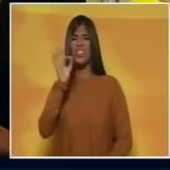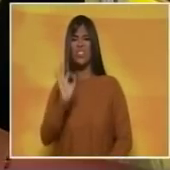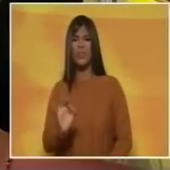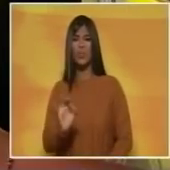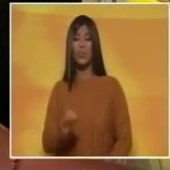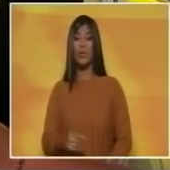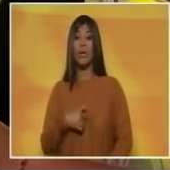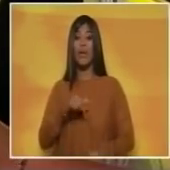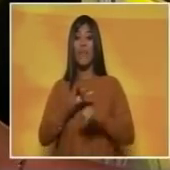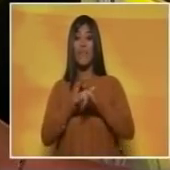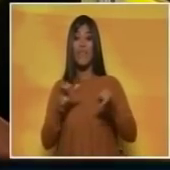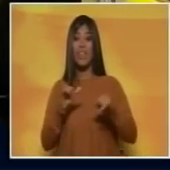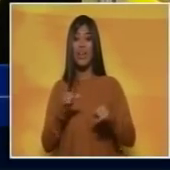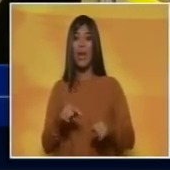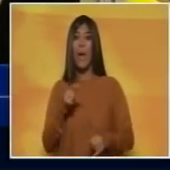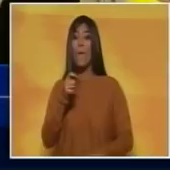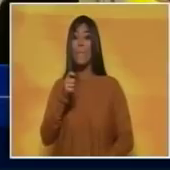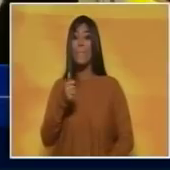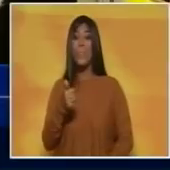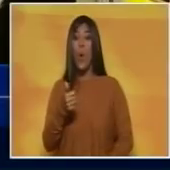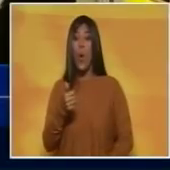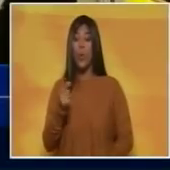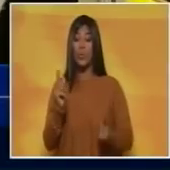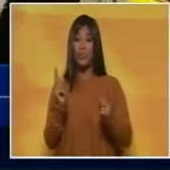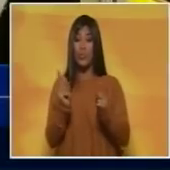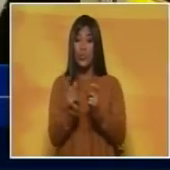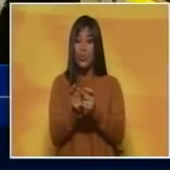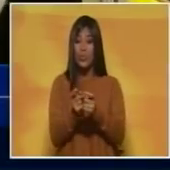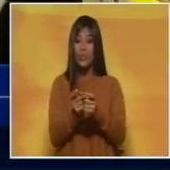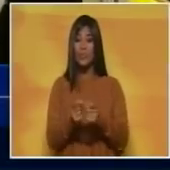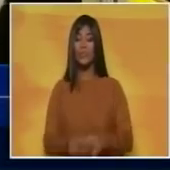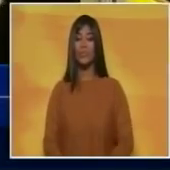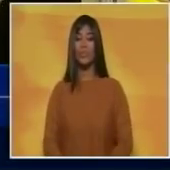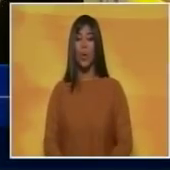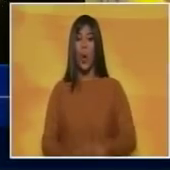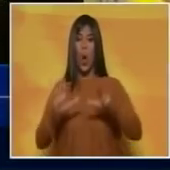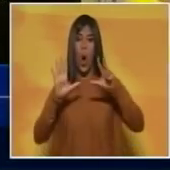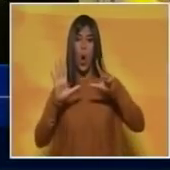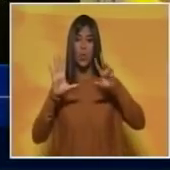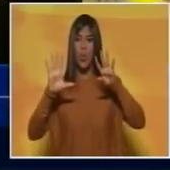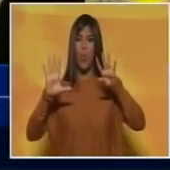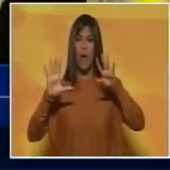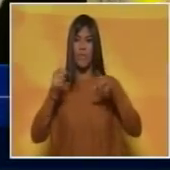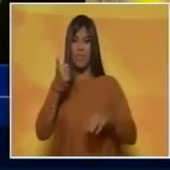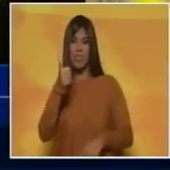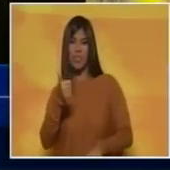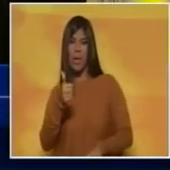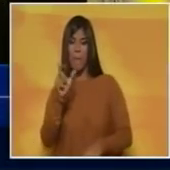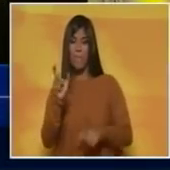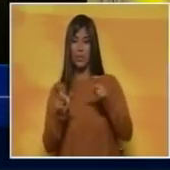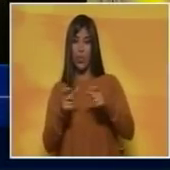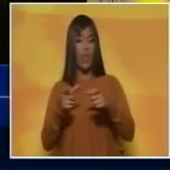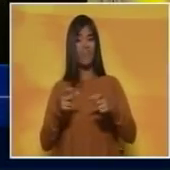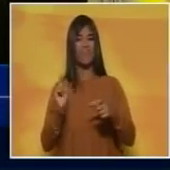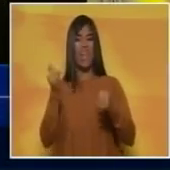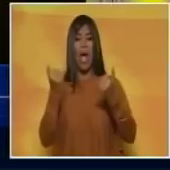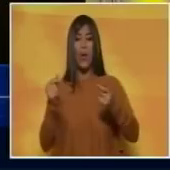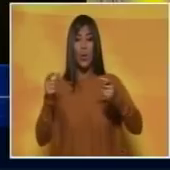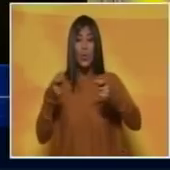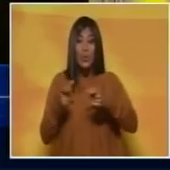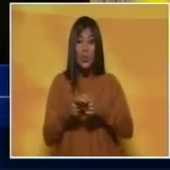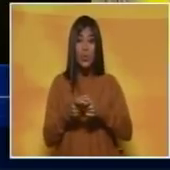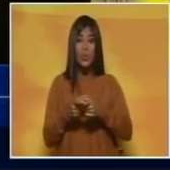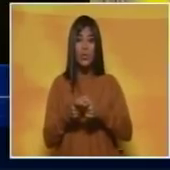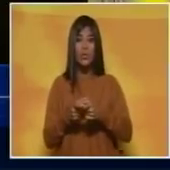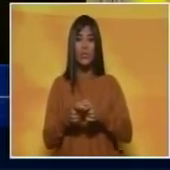con una final con pocos finalistas, no 8, 9 ni 10, con pocos